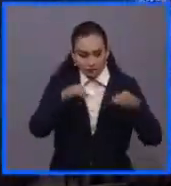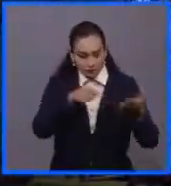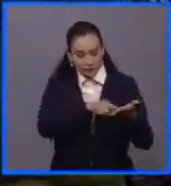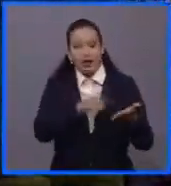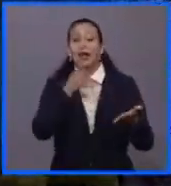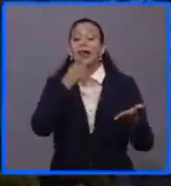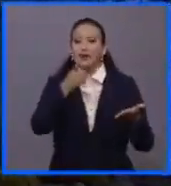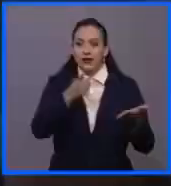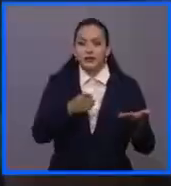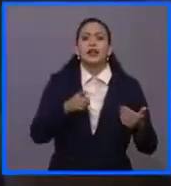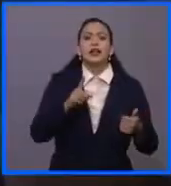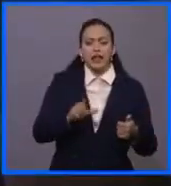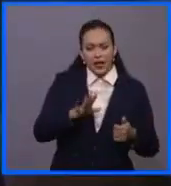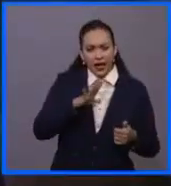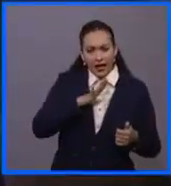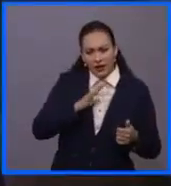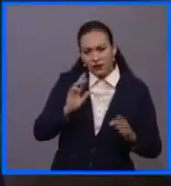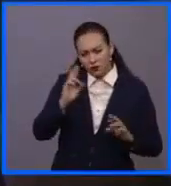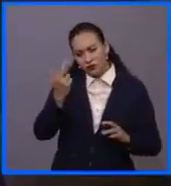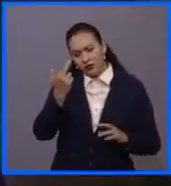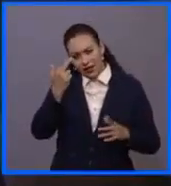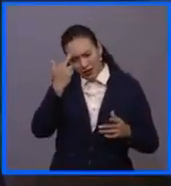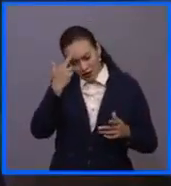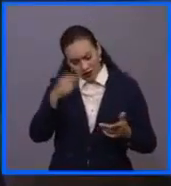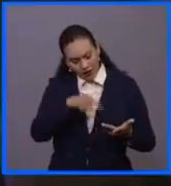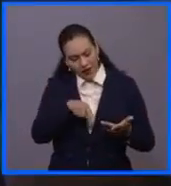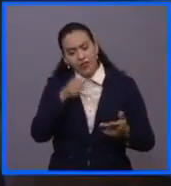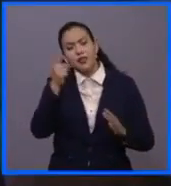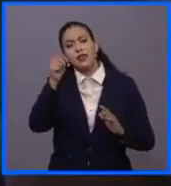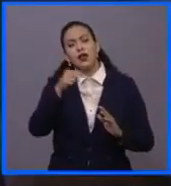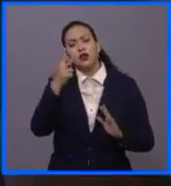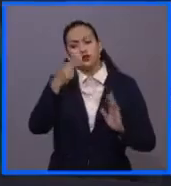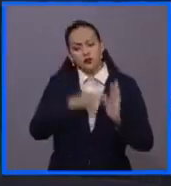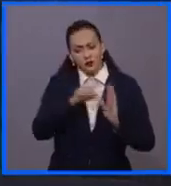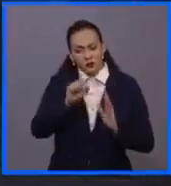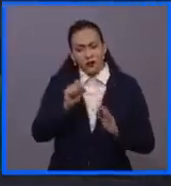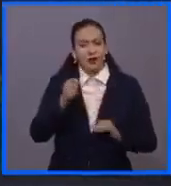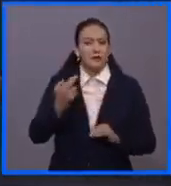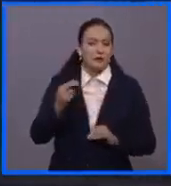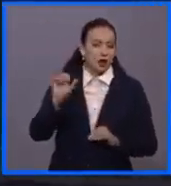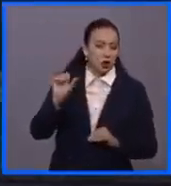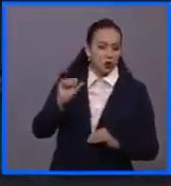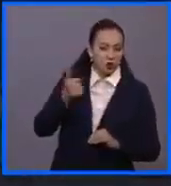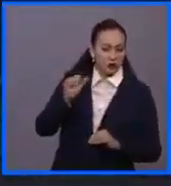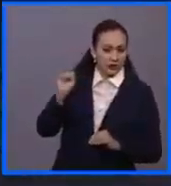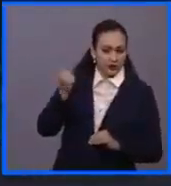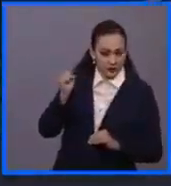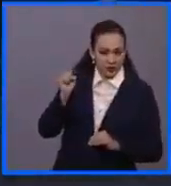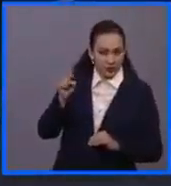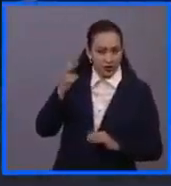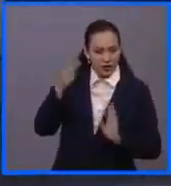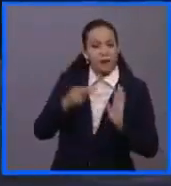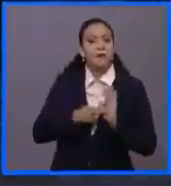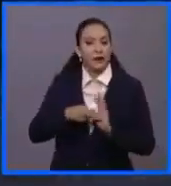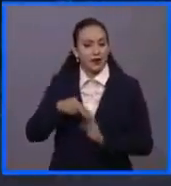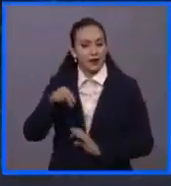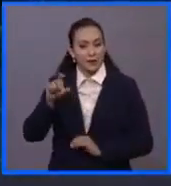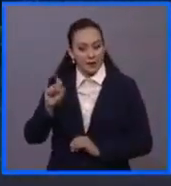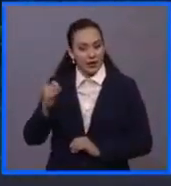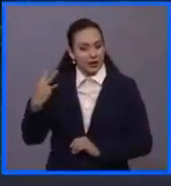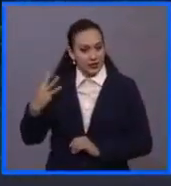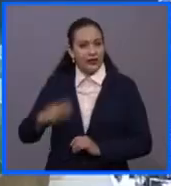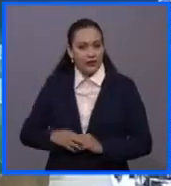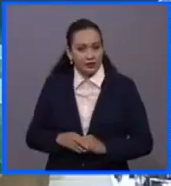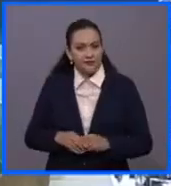aplazamiento dispuesto en el Acuerdo General 6, diagonal 2023, del 11 de septiembre justamente de